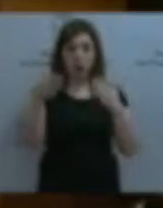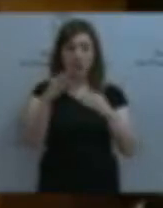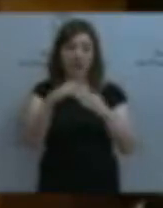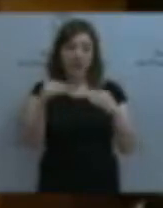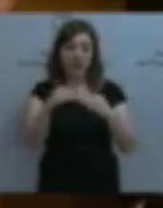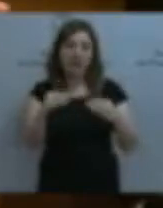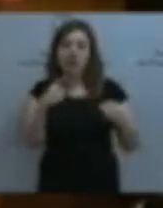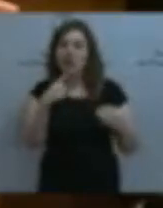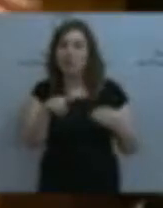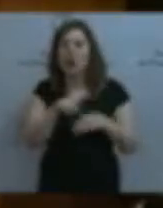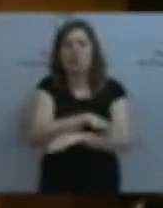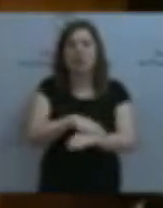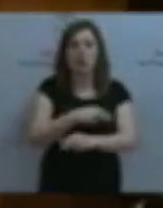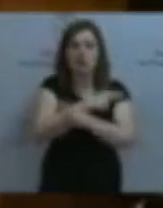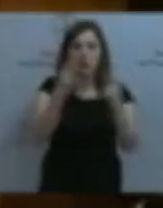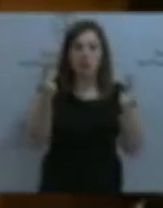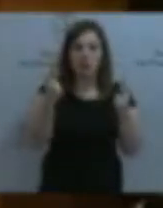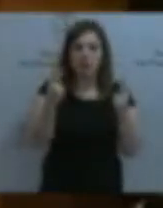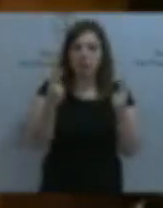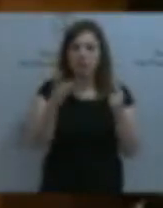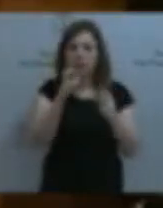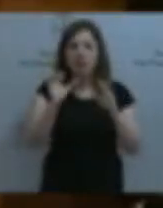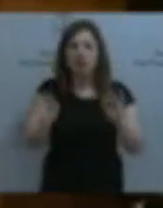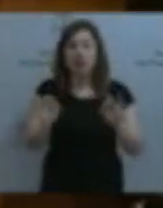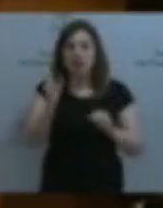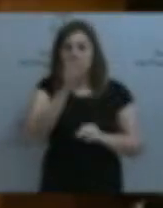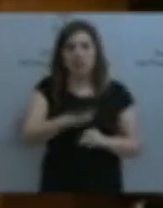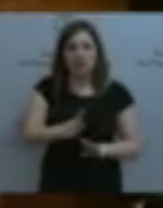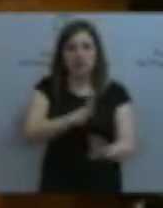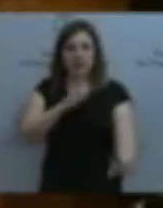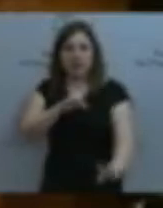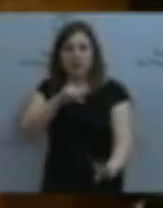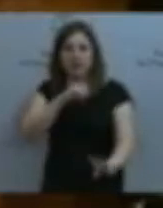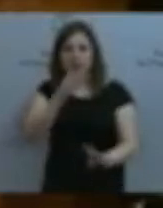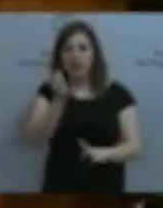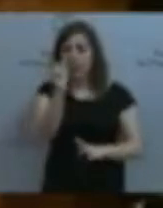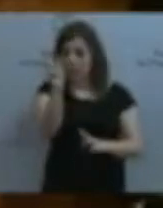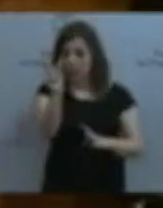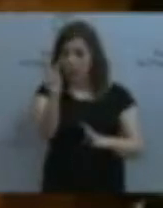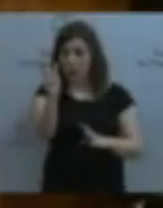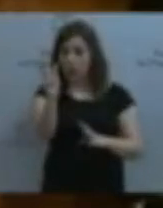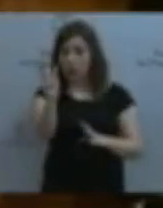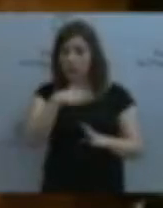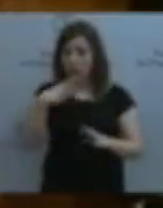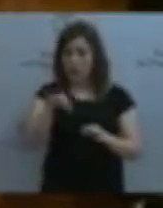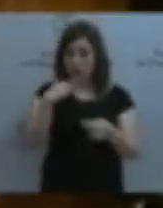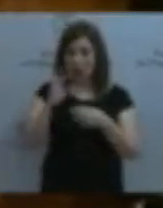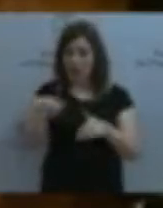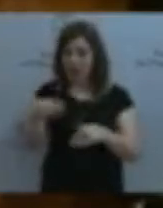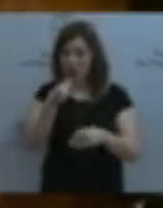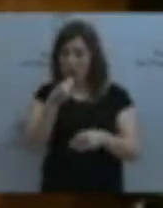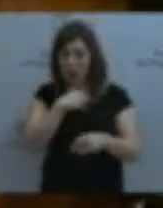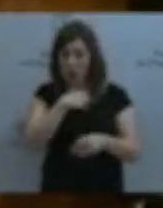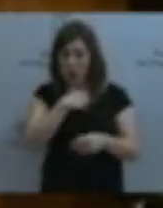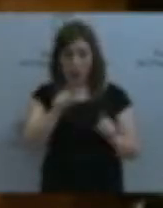burocracia de la administración pública. Y lo que nos encontramos es que los niños que hacen cola para pedir los precios prometidos son los que se quedan sin bocadillo en el